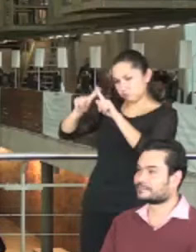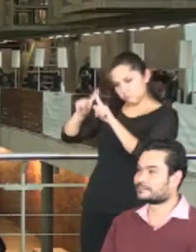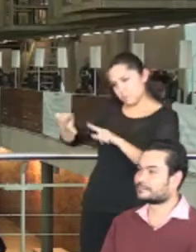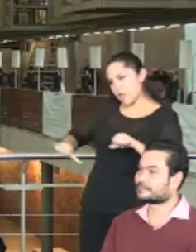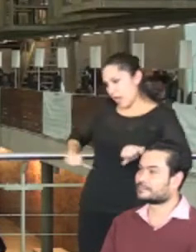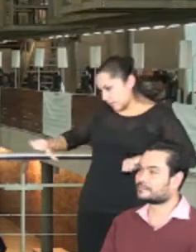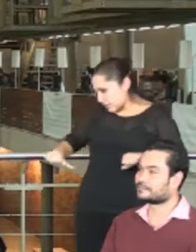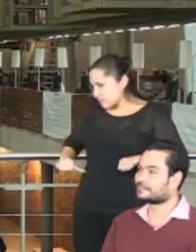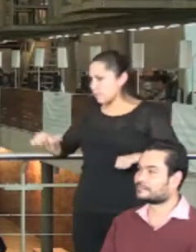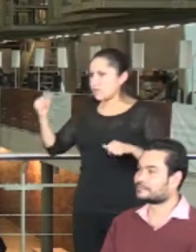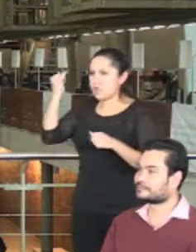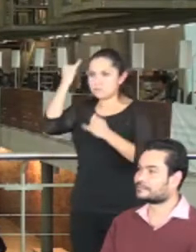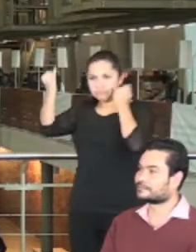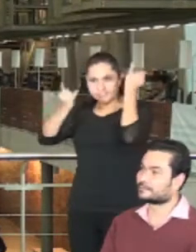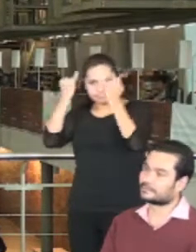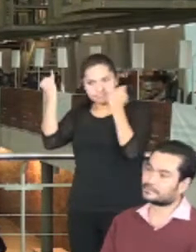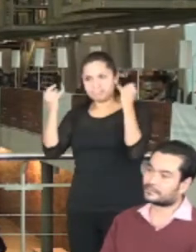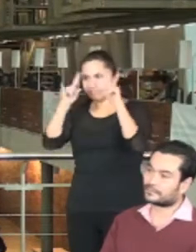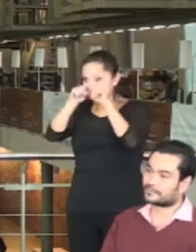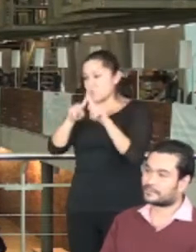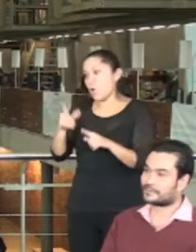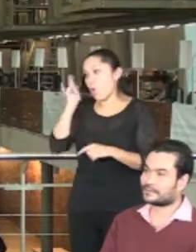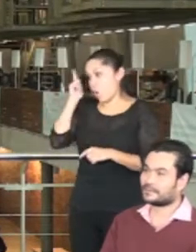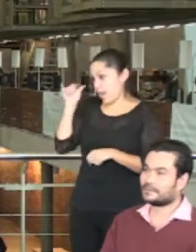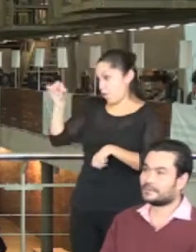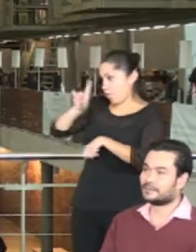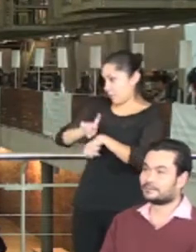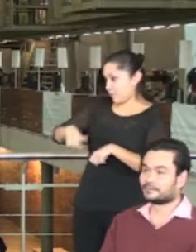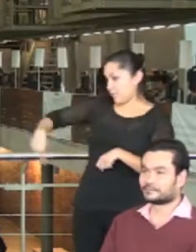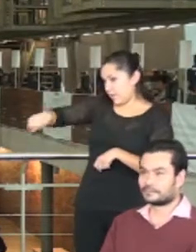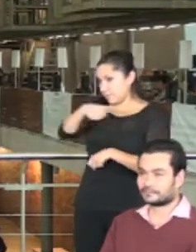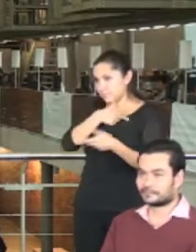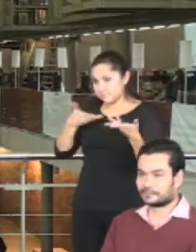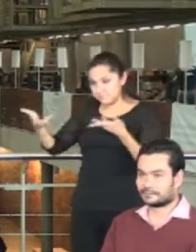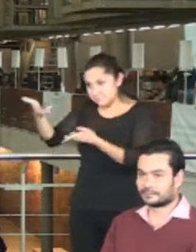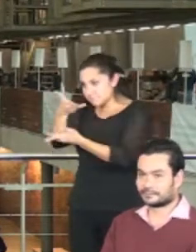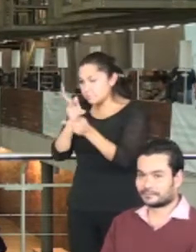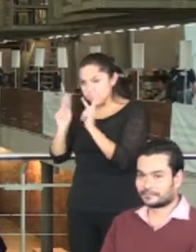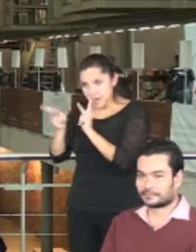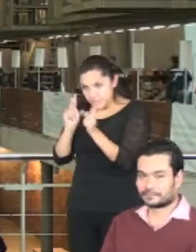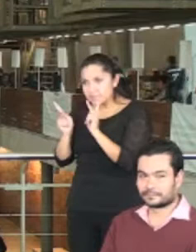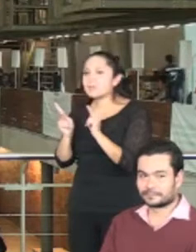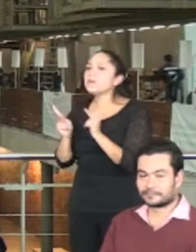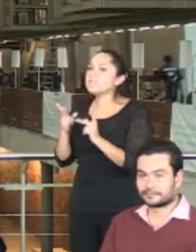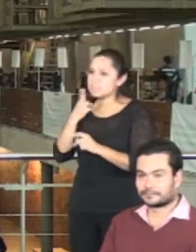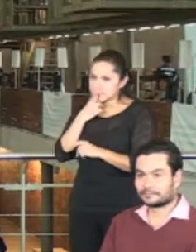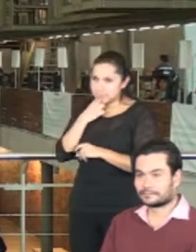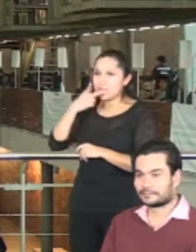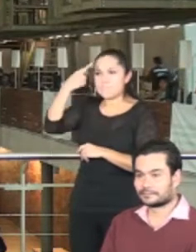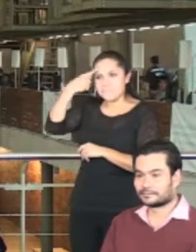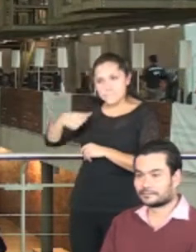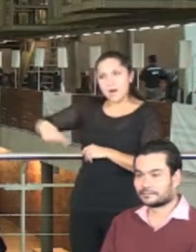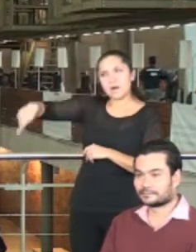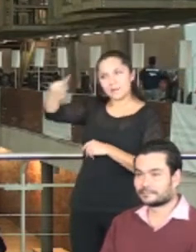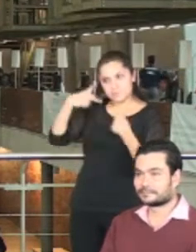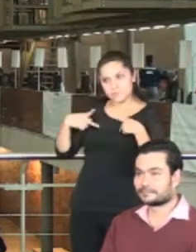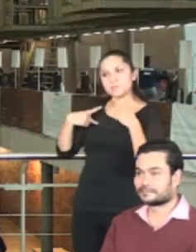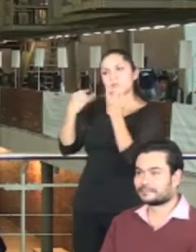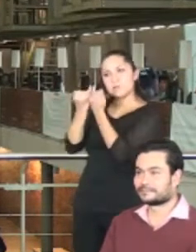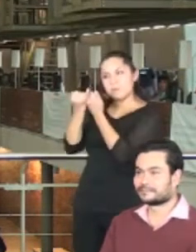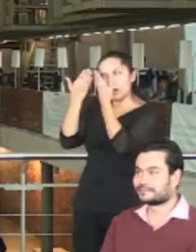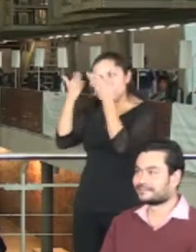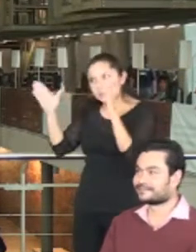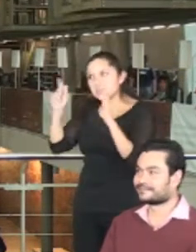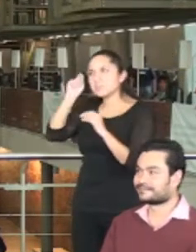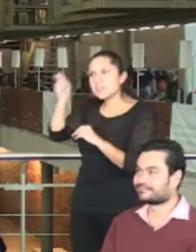bueno esperamos que este que este conversatorio que tenemos hoy abra también el camino a este tema de la integración de niños y personas con